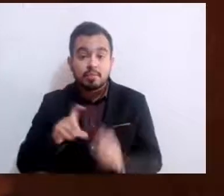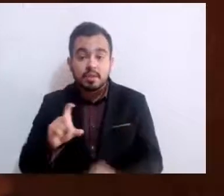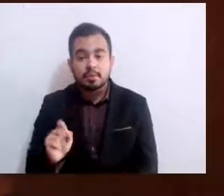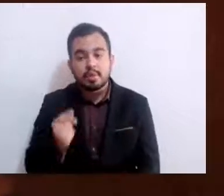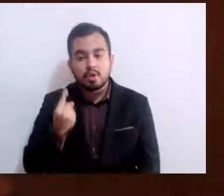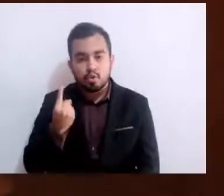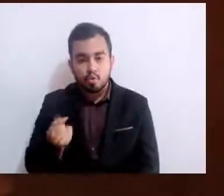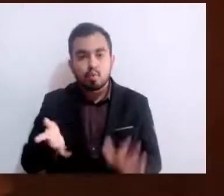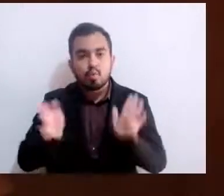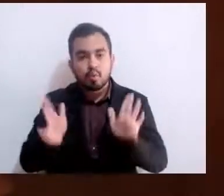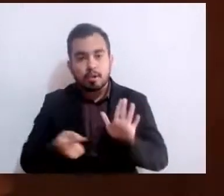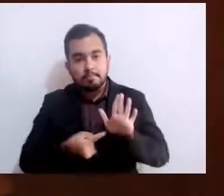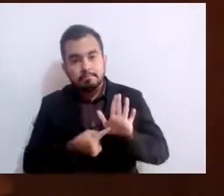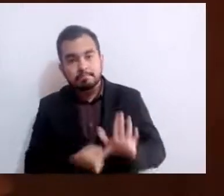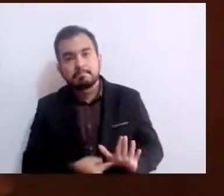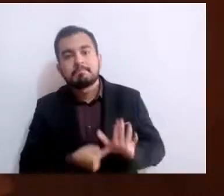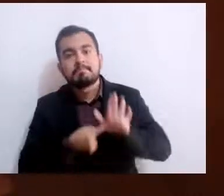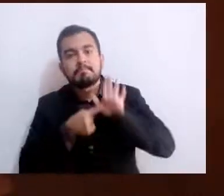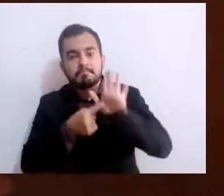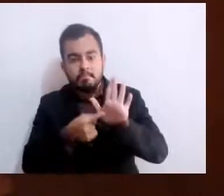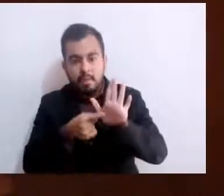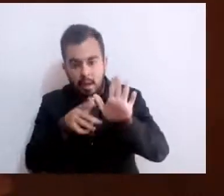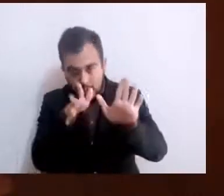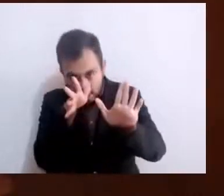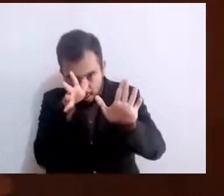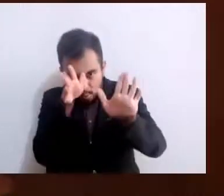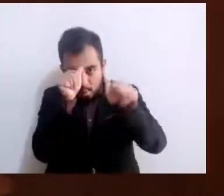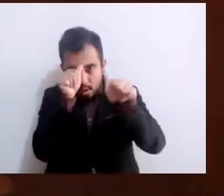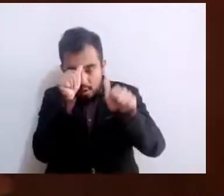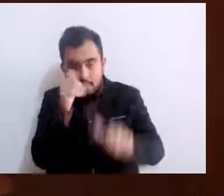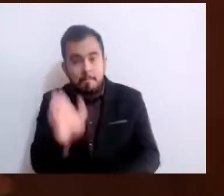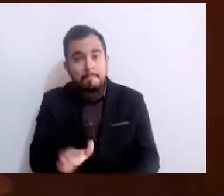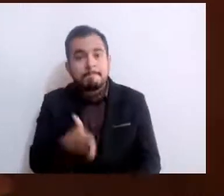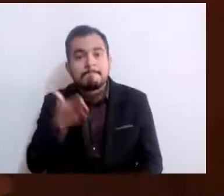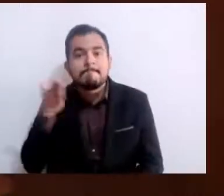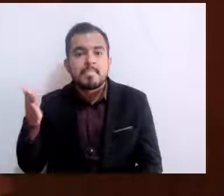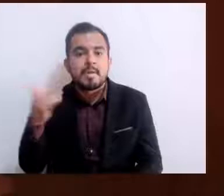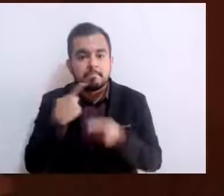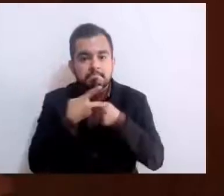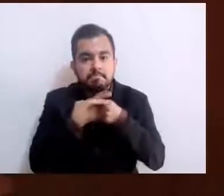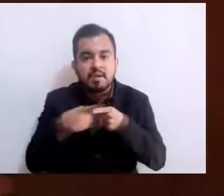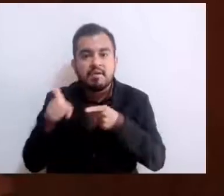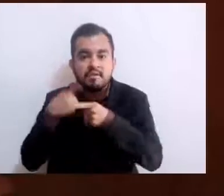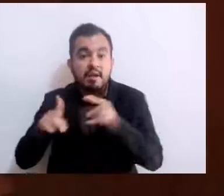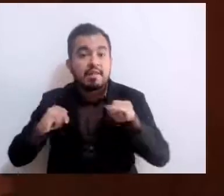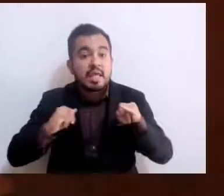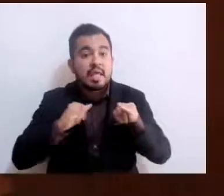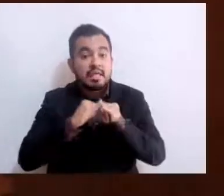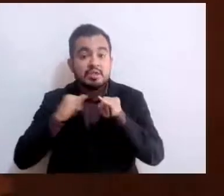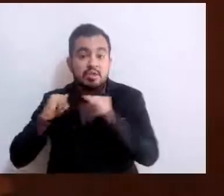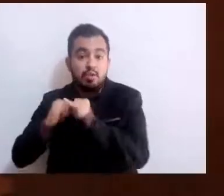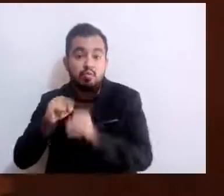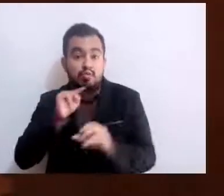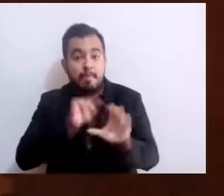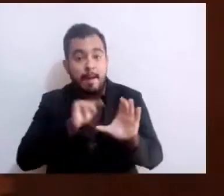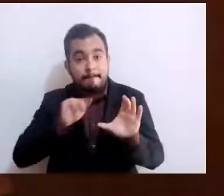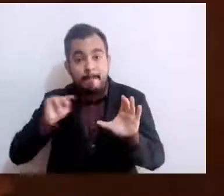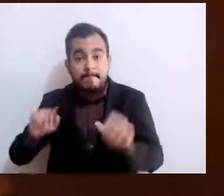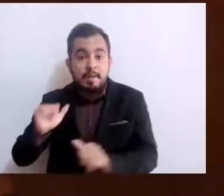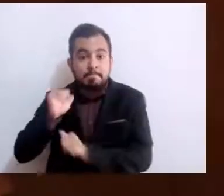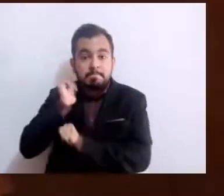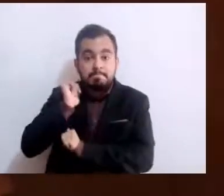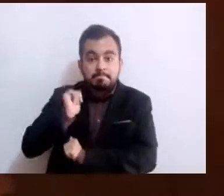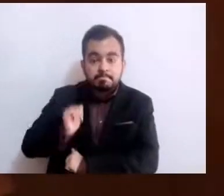presenté proposición con punto de acuerdo por el cual se solicitó a diversas dependencias encargadas de ejecutar el